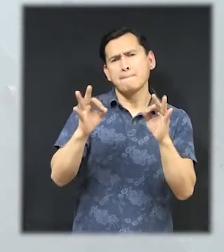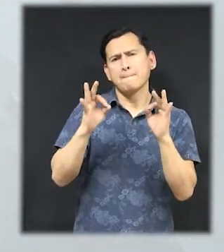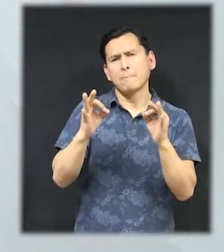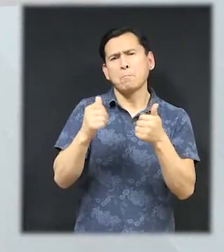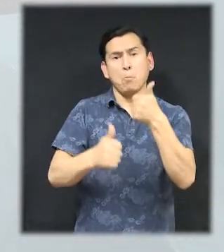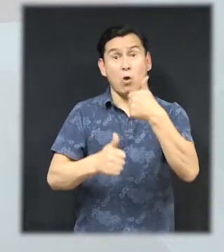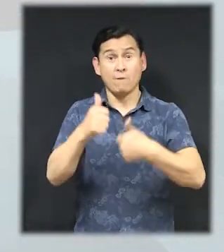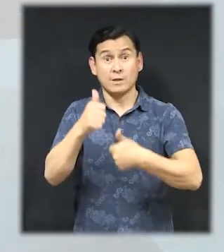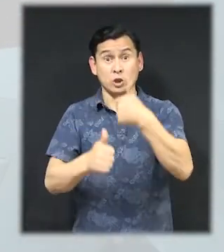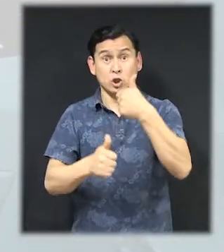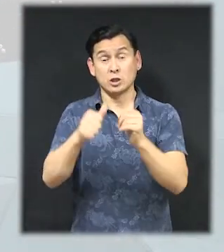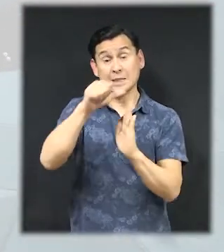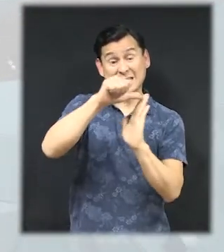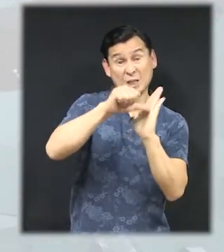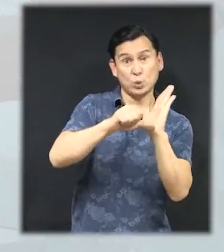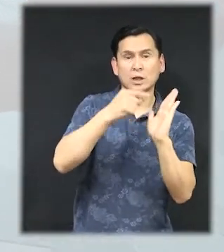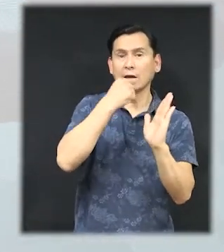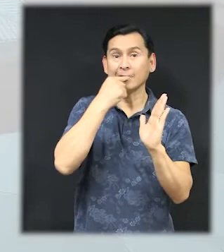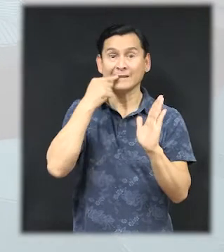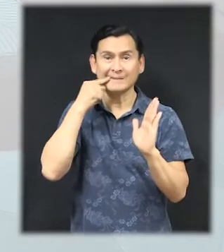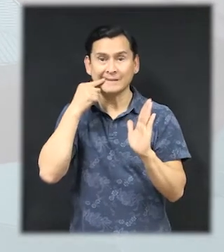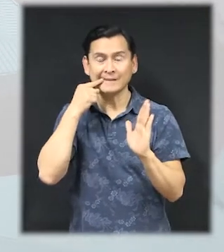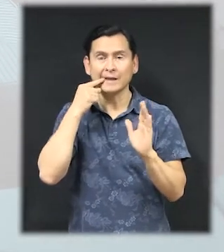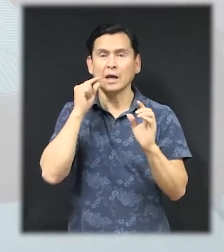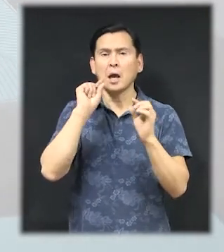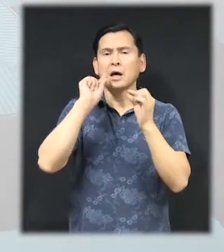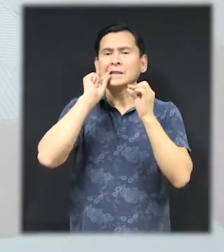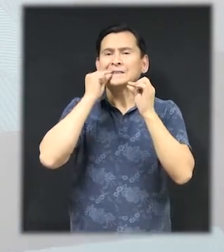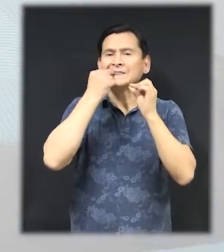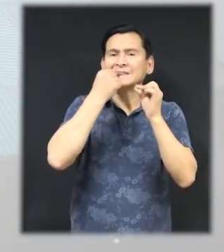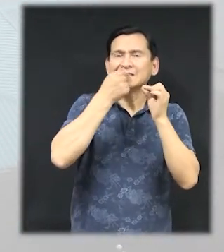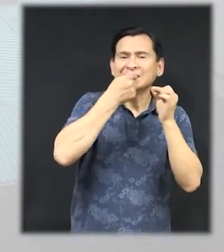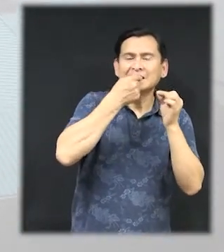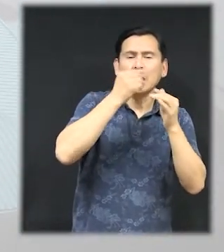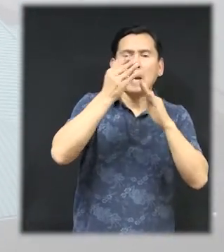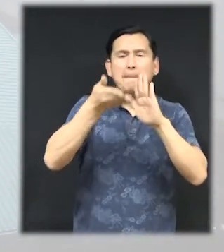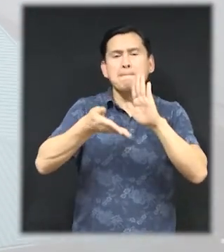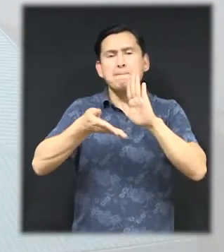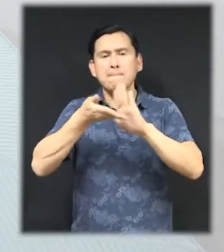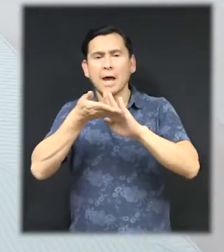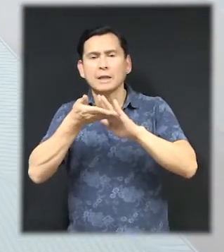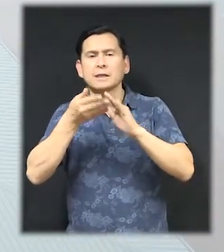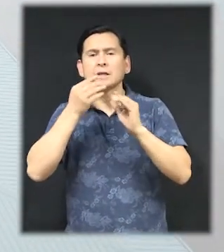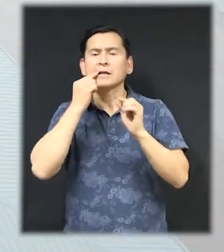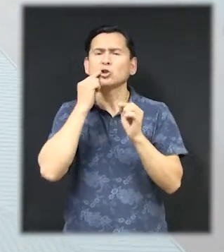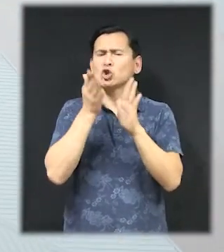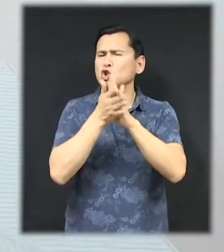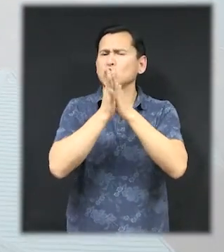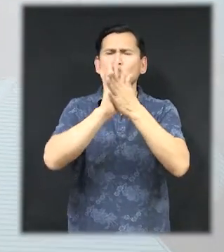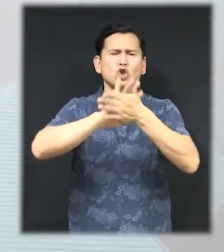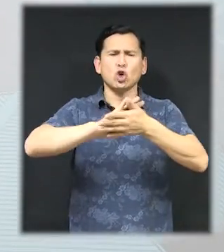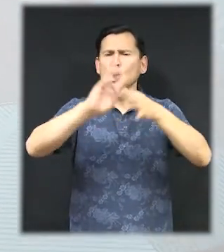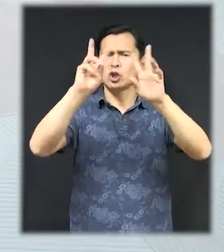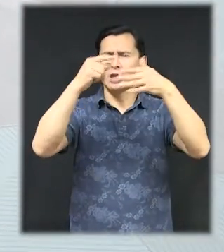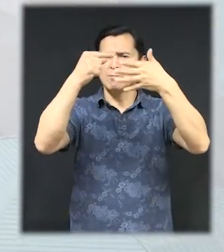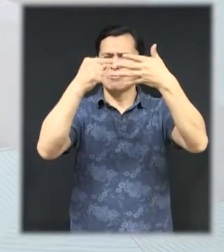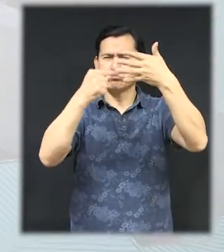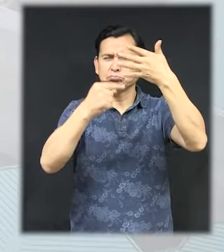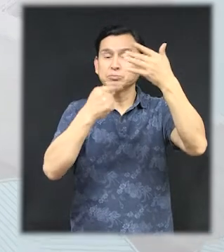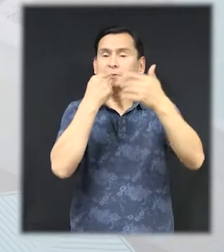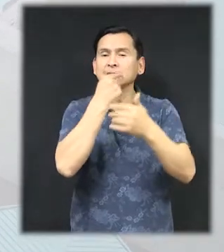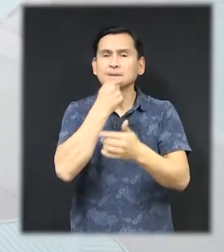otras. Todas especialidades que se desarrollan en el hospital regional con moderna infraestructura